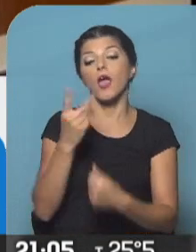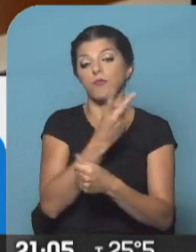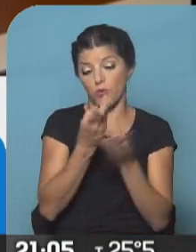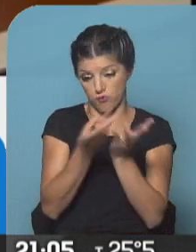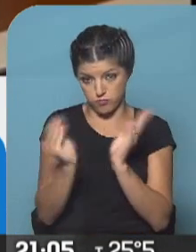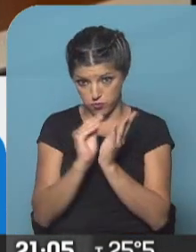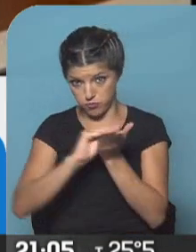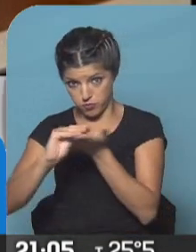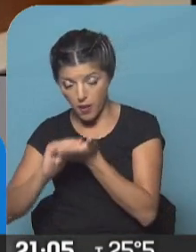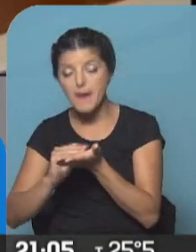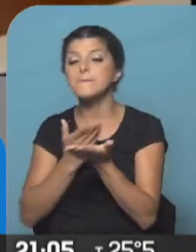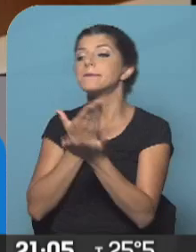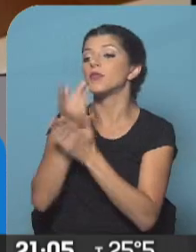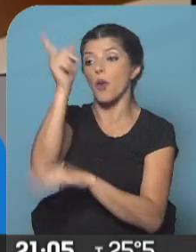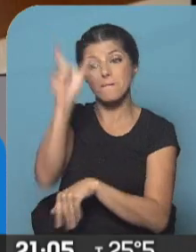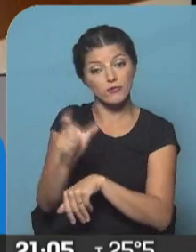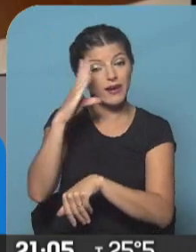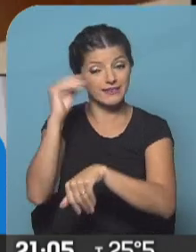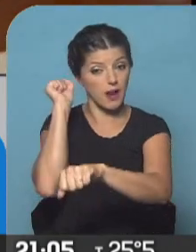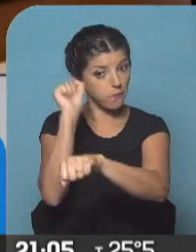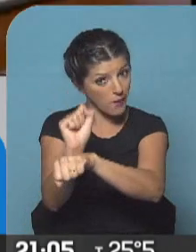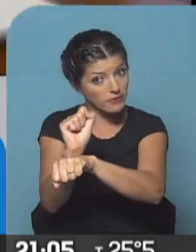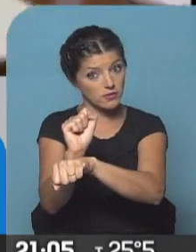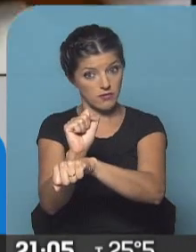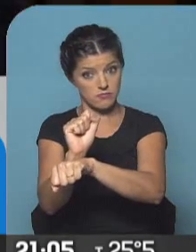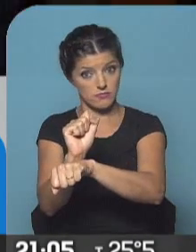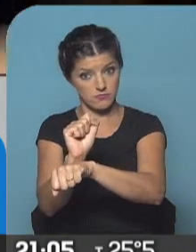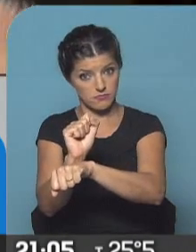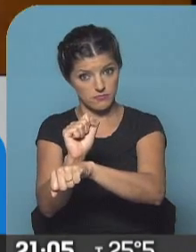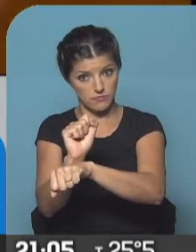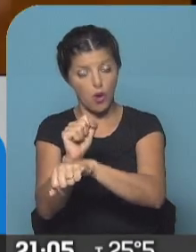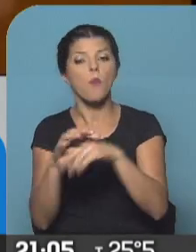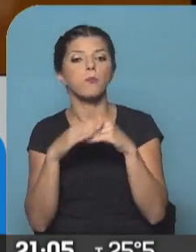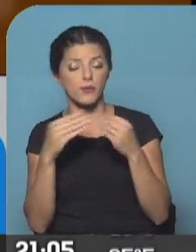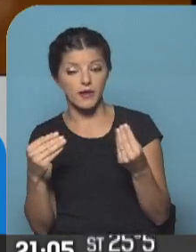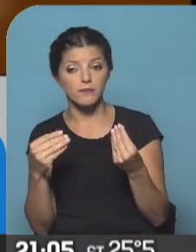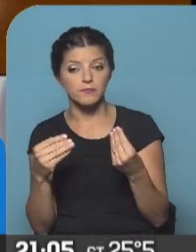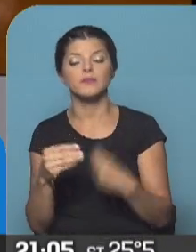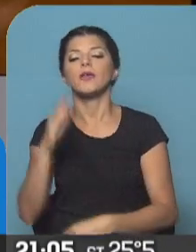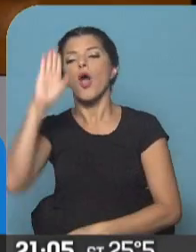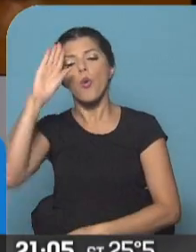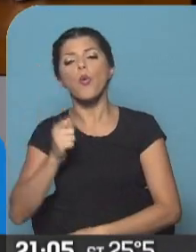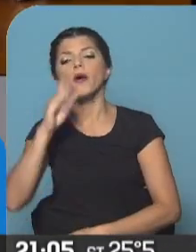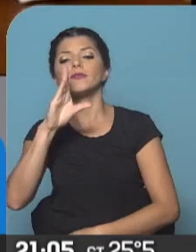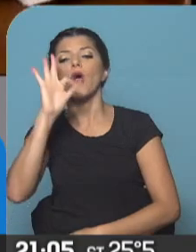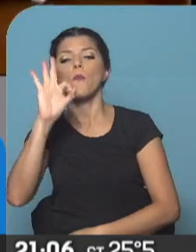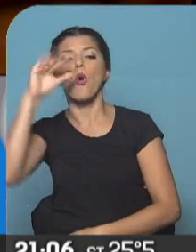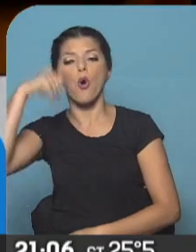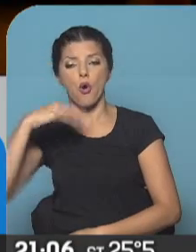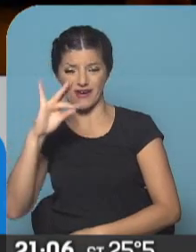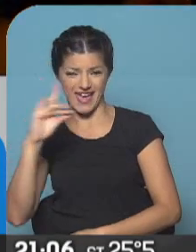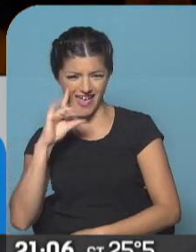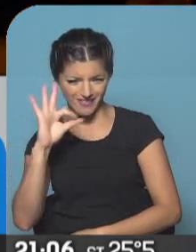Fará pidieron la detención de Cristina Elizabeth Kirchner, lo hicieron al confirmar la decisión de Claudio Bonadío, quien, recordemos,